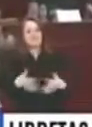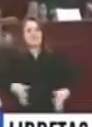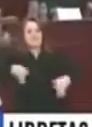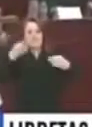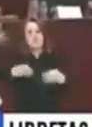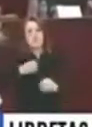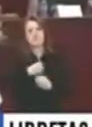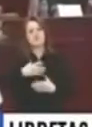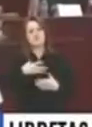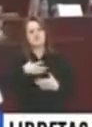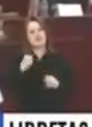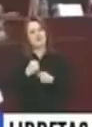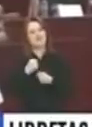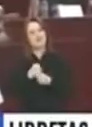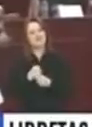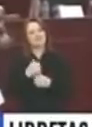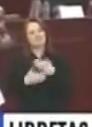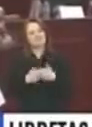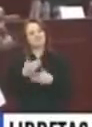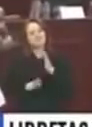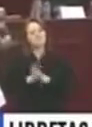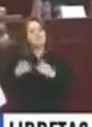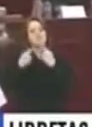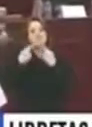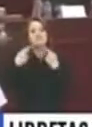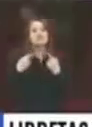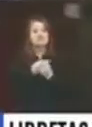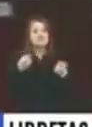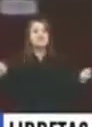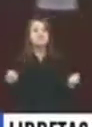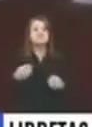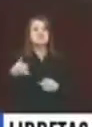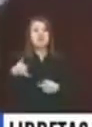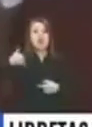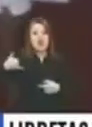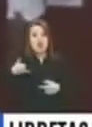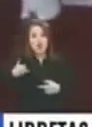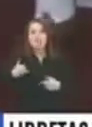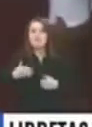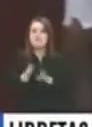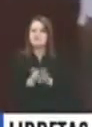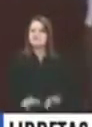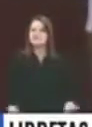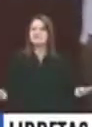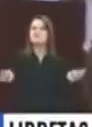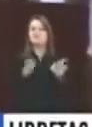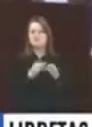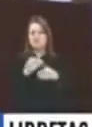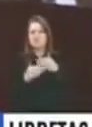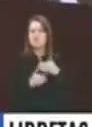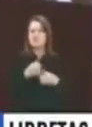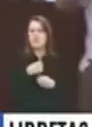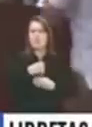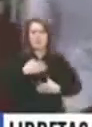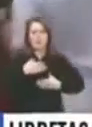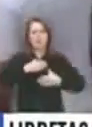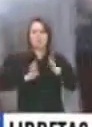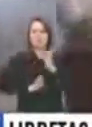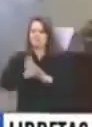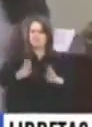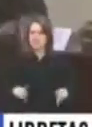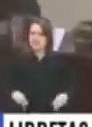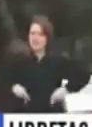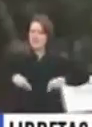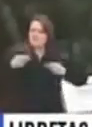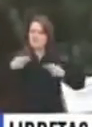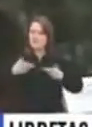que salir adelante. Entonces yo le digo a todos los jóvenes que esto es un paso más en la vida para nosotros.